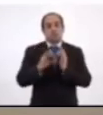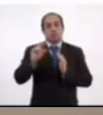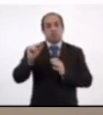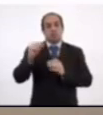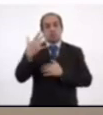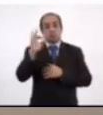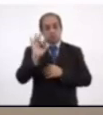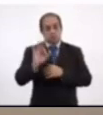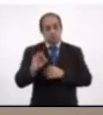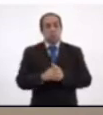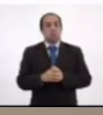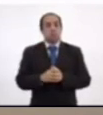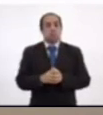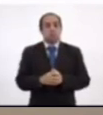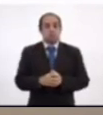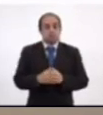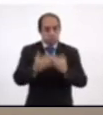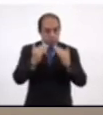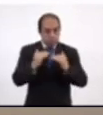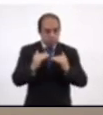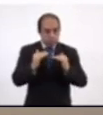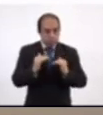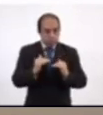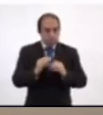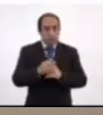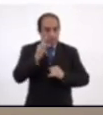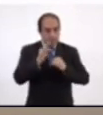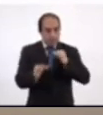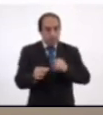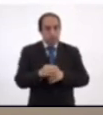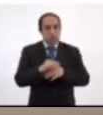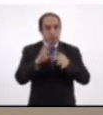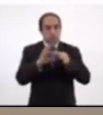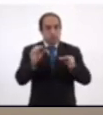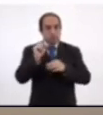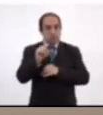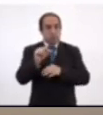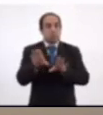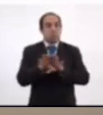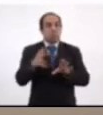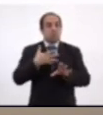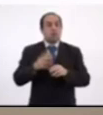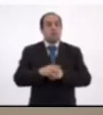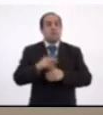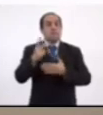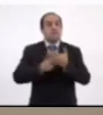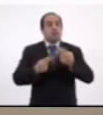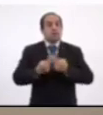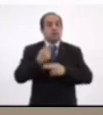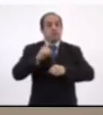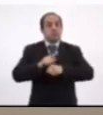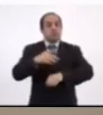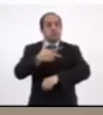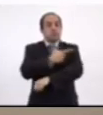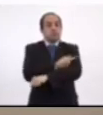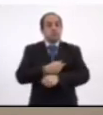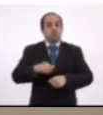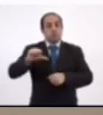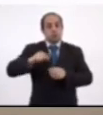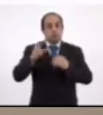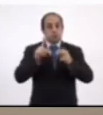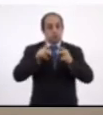0.85. ¿Sí? Siguiente. Finalmente también les platicamos cómo va el Plan Nacional de Vacunación, esto es de las 10 de la